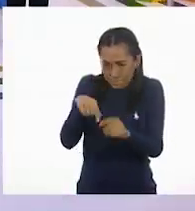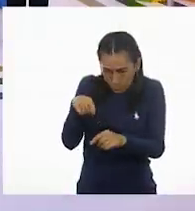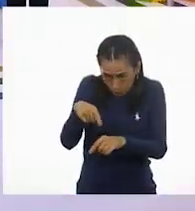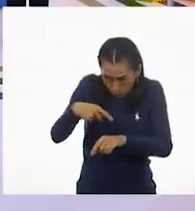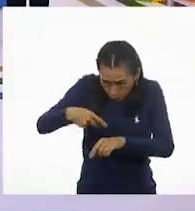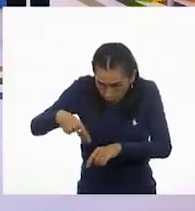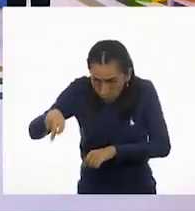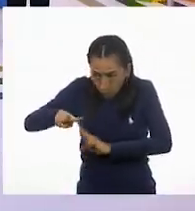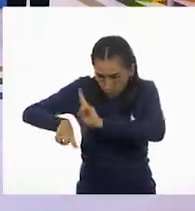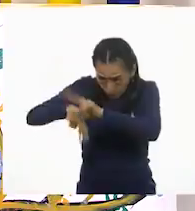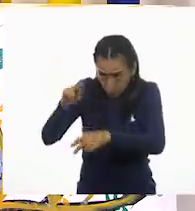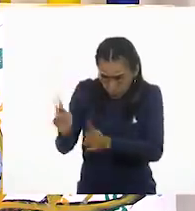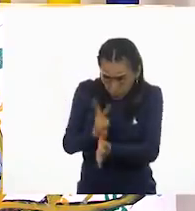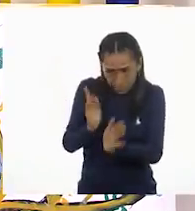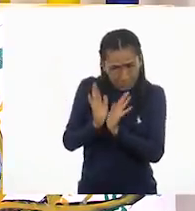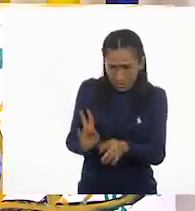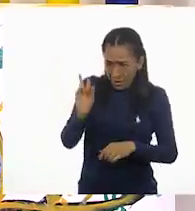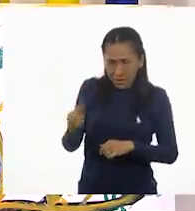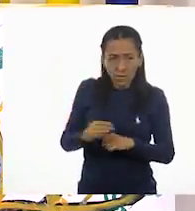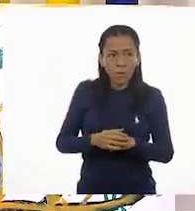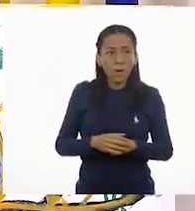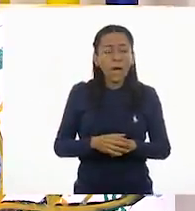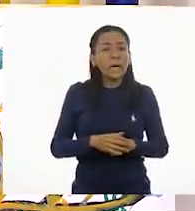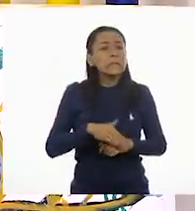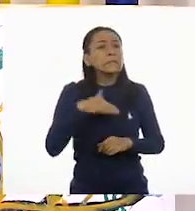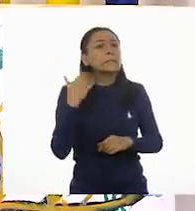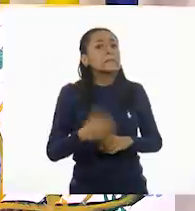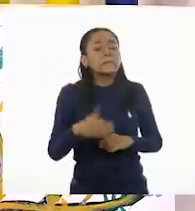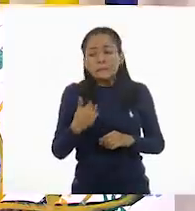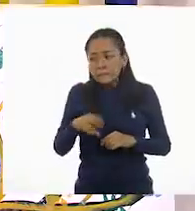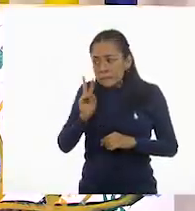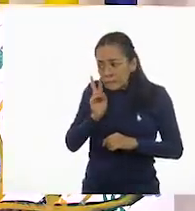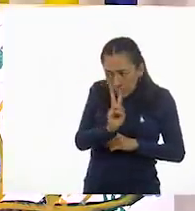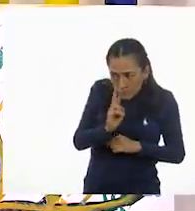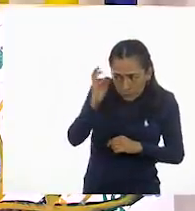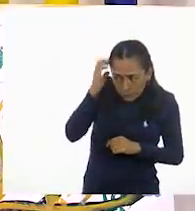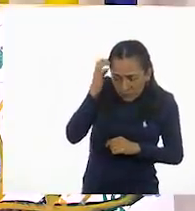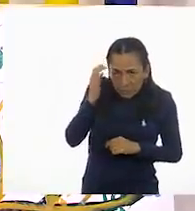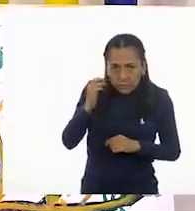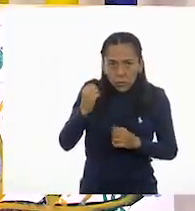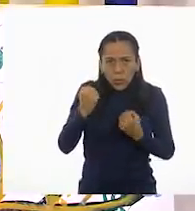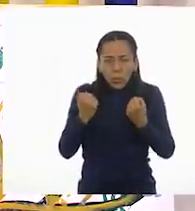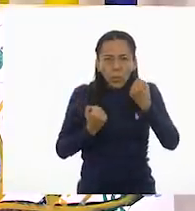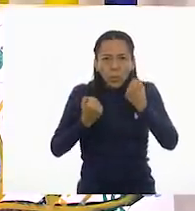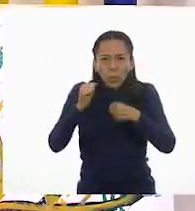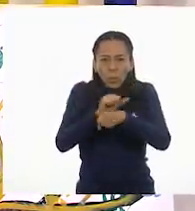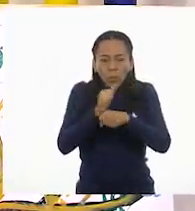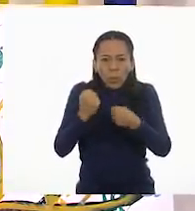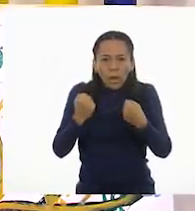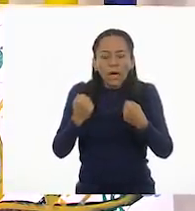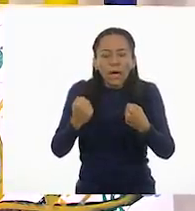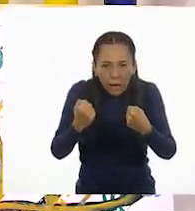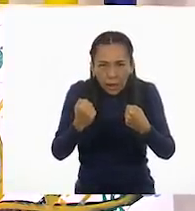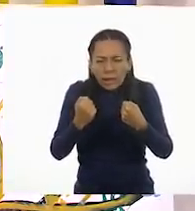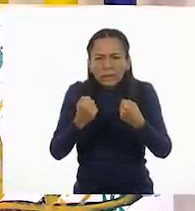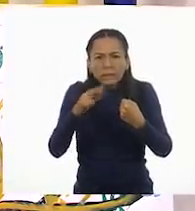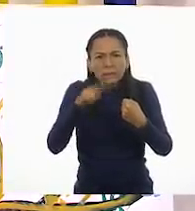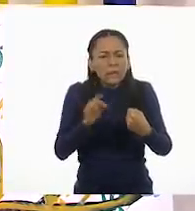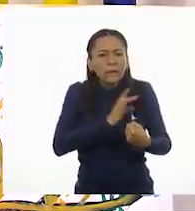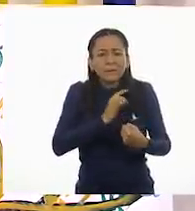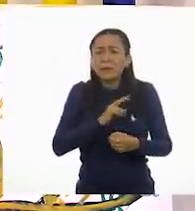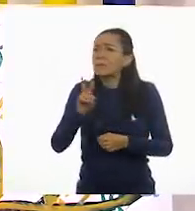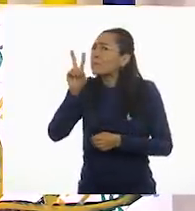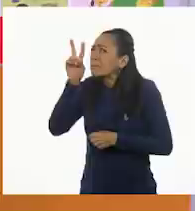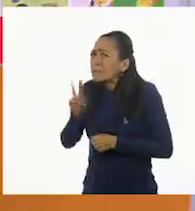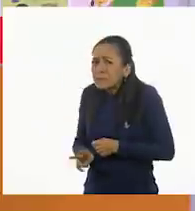¡Órale! ¿Viste, Panchito? Sí. Ay, qué miedo lo del coche, ¿no? Wow, sí, por poco y... Ay, no, sí. qué